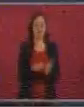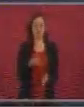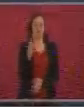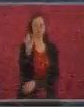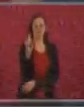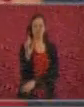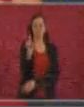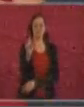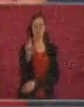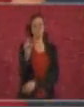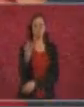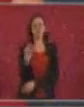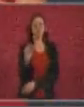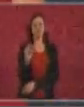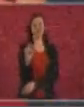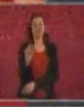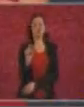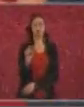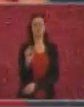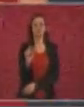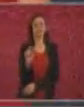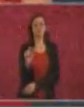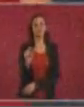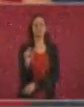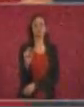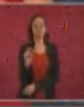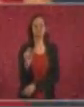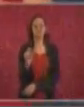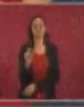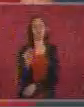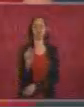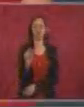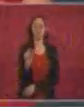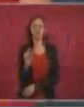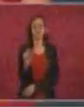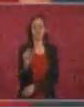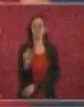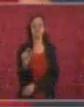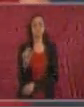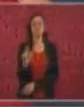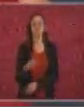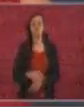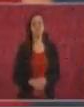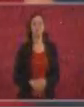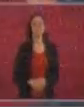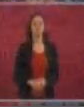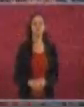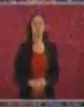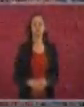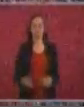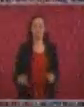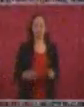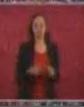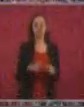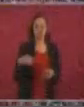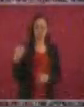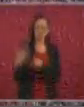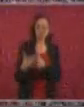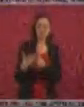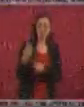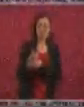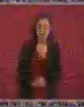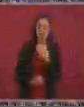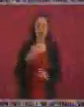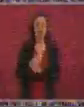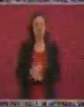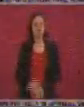En otros contenidos de la Constitución dice que el secretario de Gobernación, mientras se convoca, en este caso es el